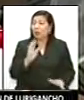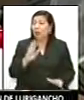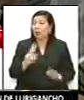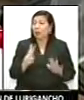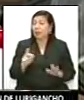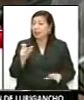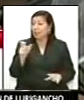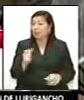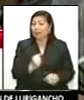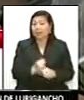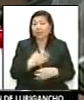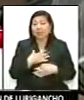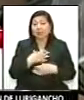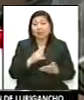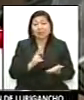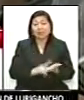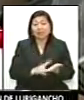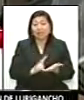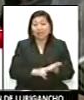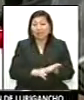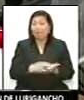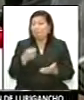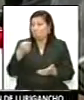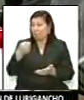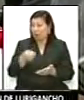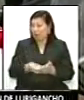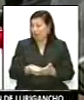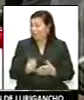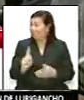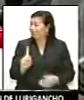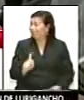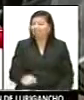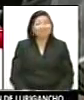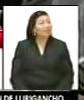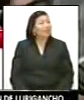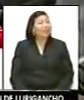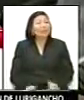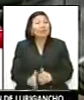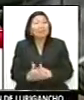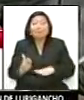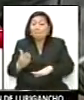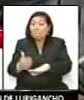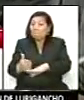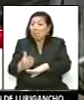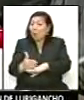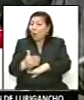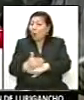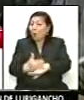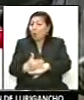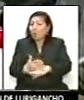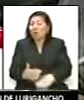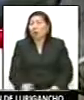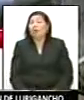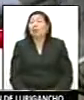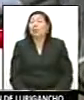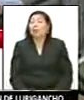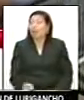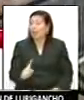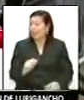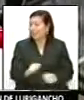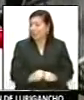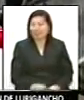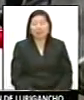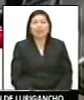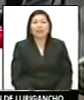11.957 trabajadores de salud en bloque se les va a pagar estos beneficios. Estos van a ser progresivos, que corren hasta el año